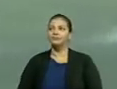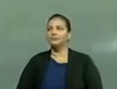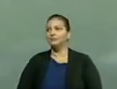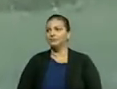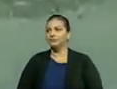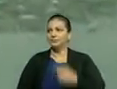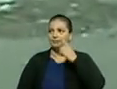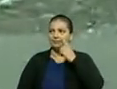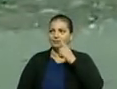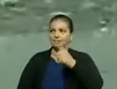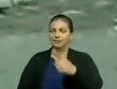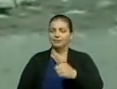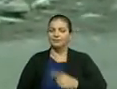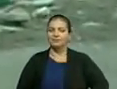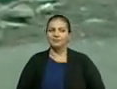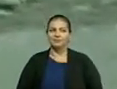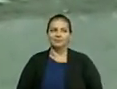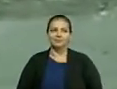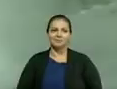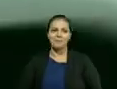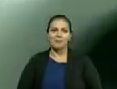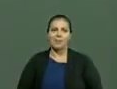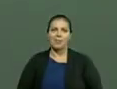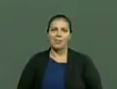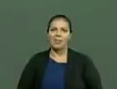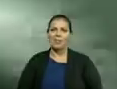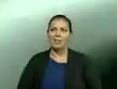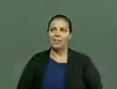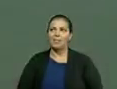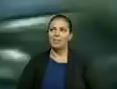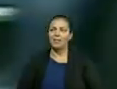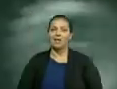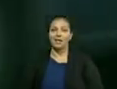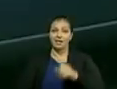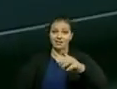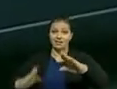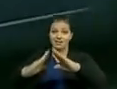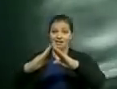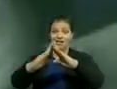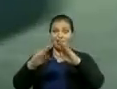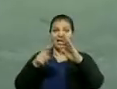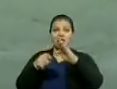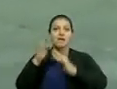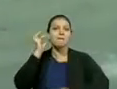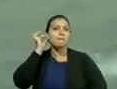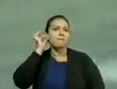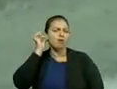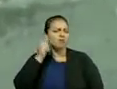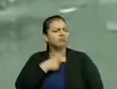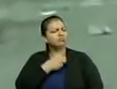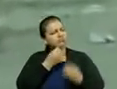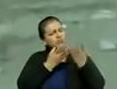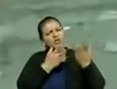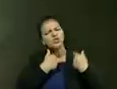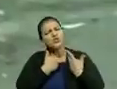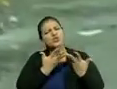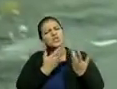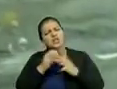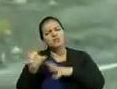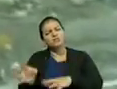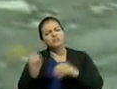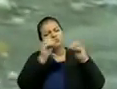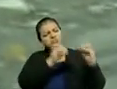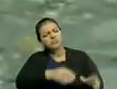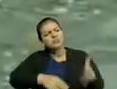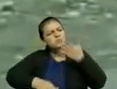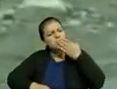Ahí está la casa. La señora piensa salirse, cambiarse de barrio. Está regalando la casa. Aquí en